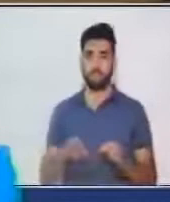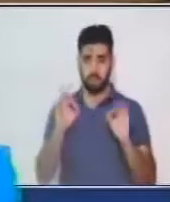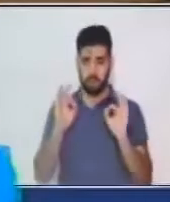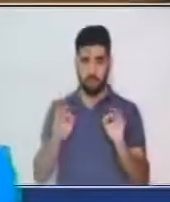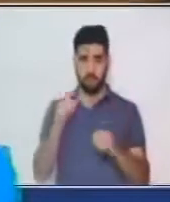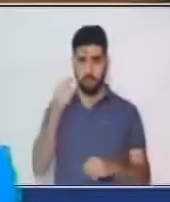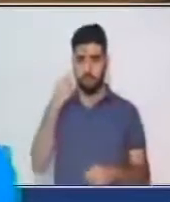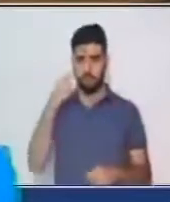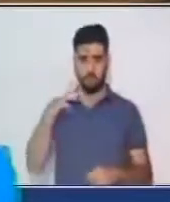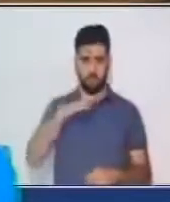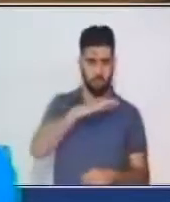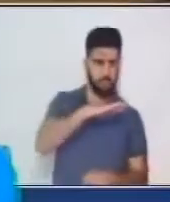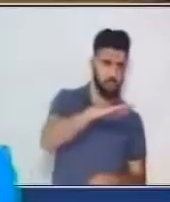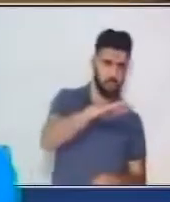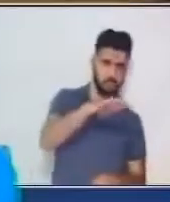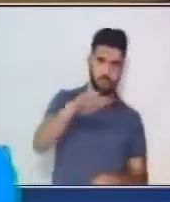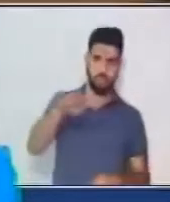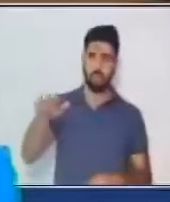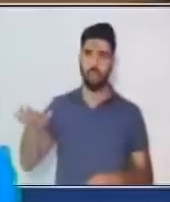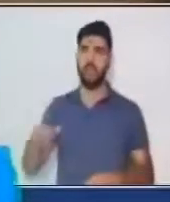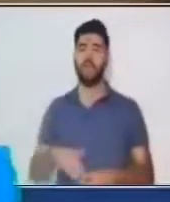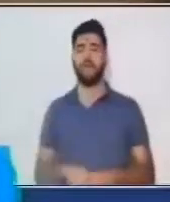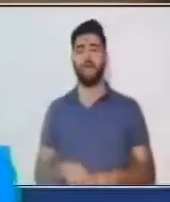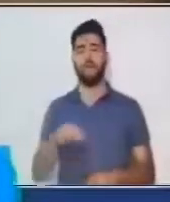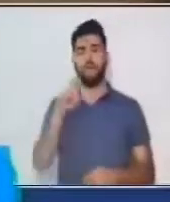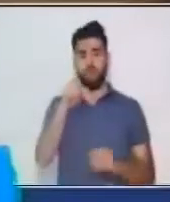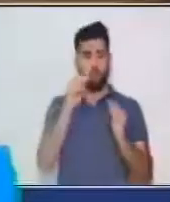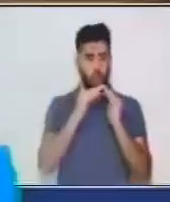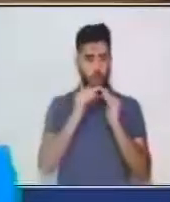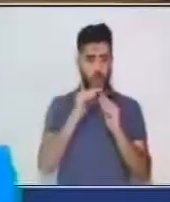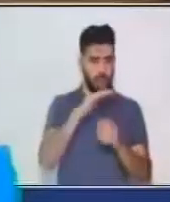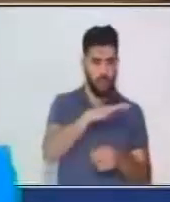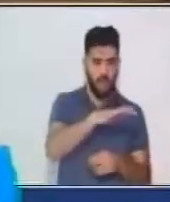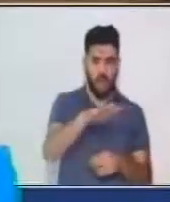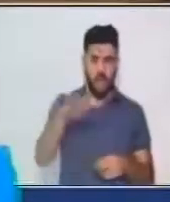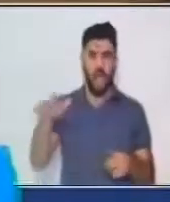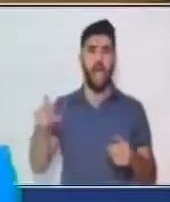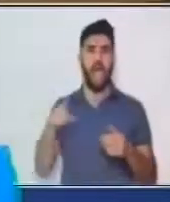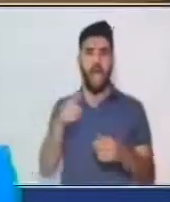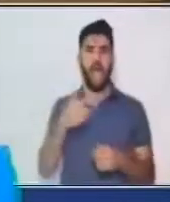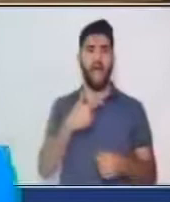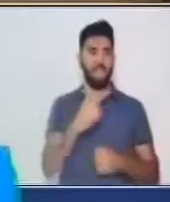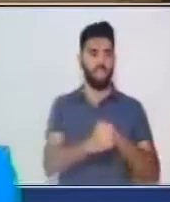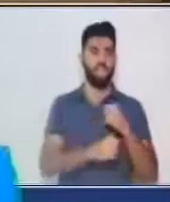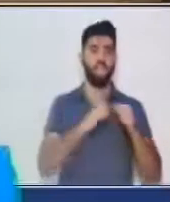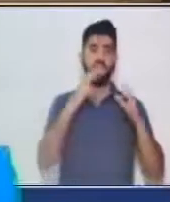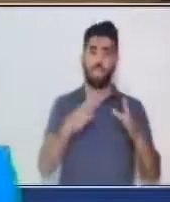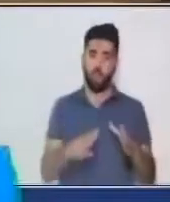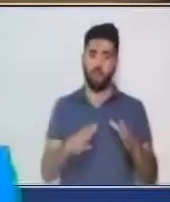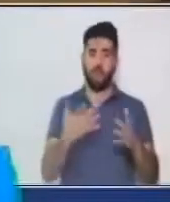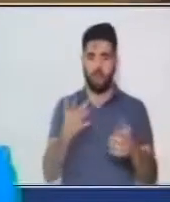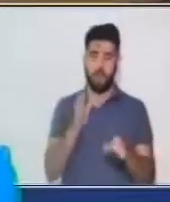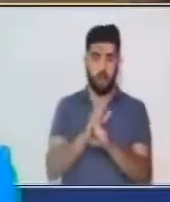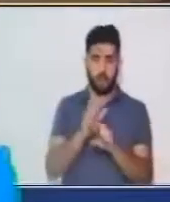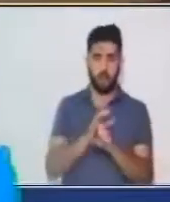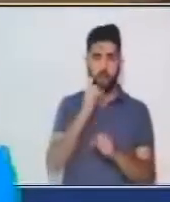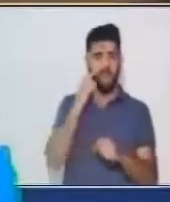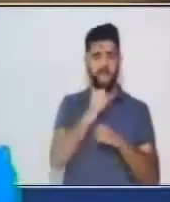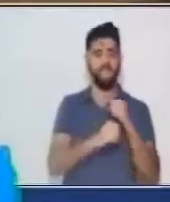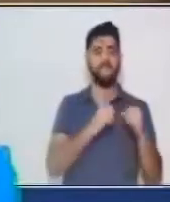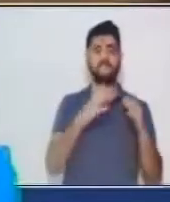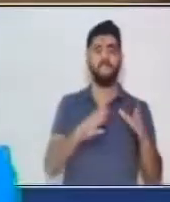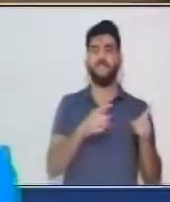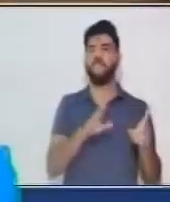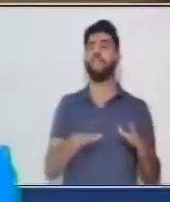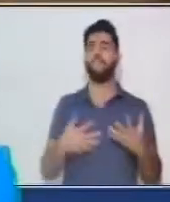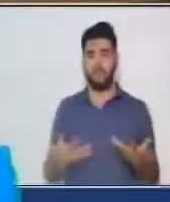observa. Muy bien. Alrededor de tu casa puedes encontrar alguna fruta. ¿Qué fruta tienes cercana? Corre y ve a traerla. Vamos,